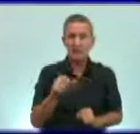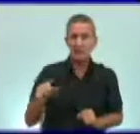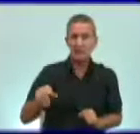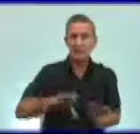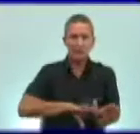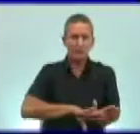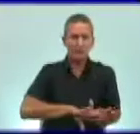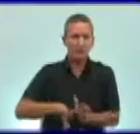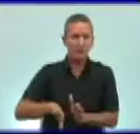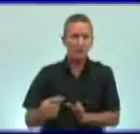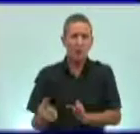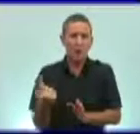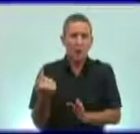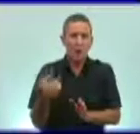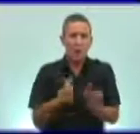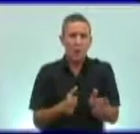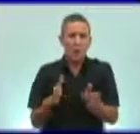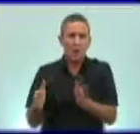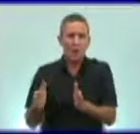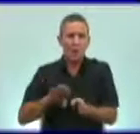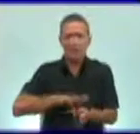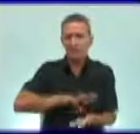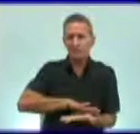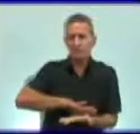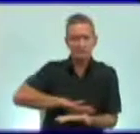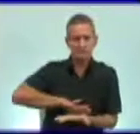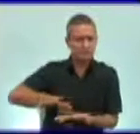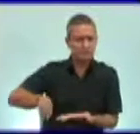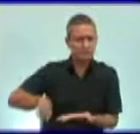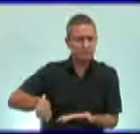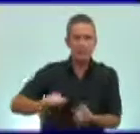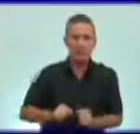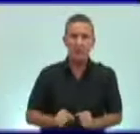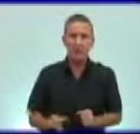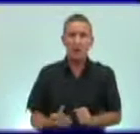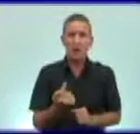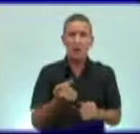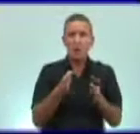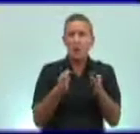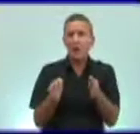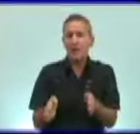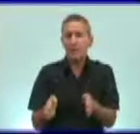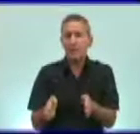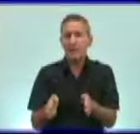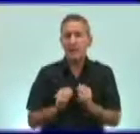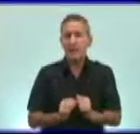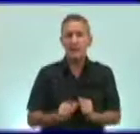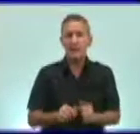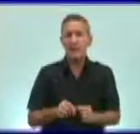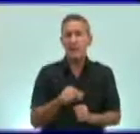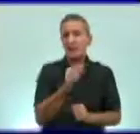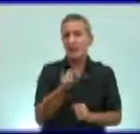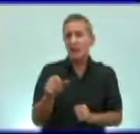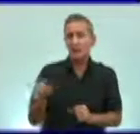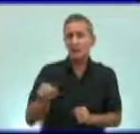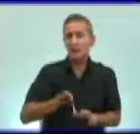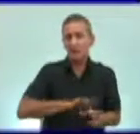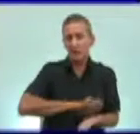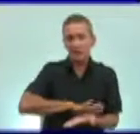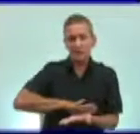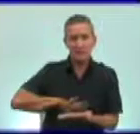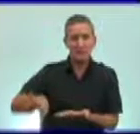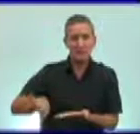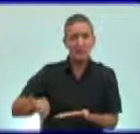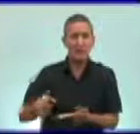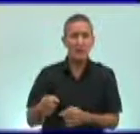una parte de los seres humanos que sobran, que hay una parte de los seres humanos que tienen que sobrevivir y hay una parte de los seres humanos que tienen